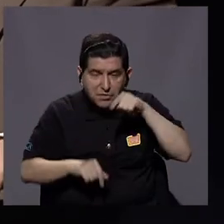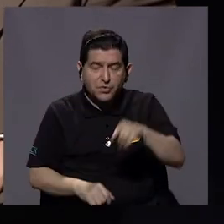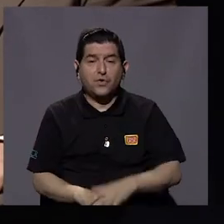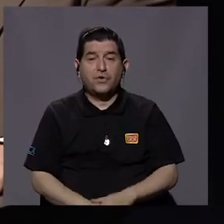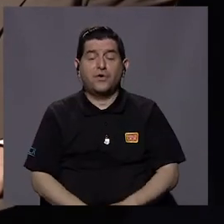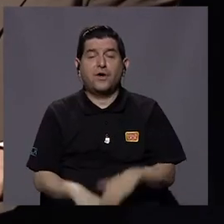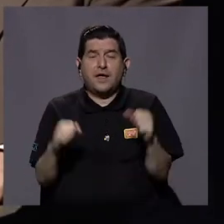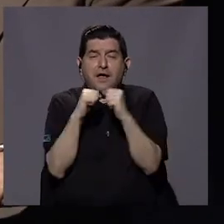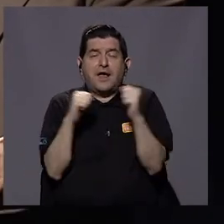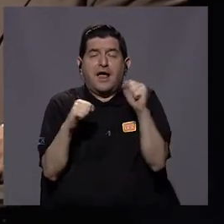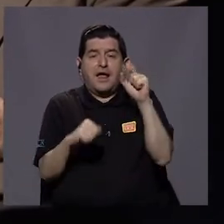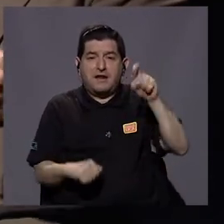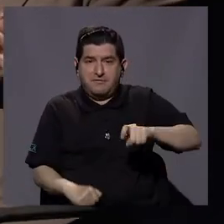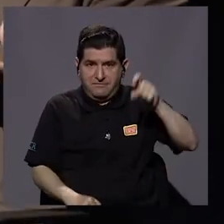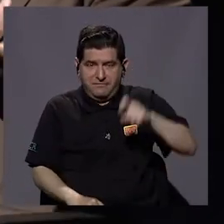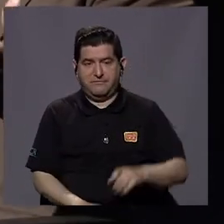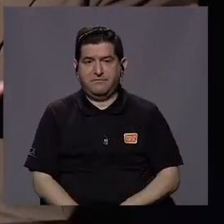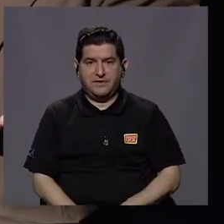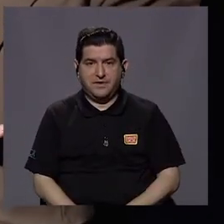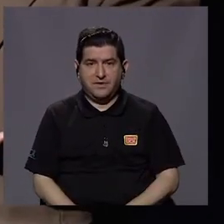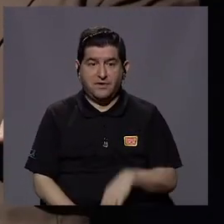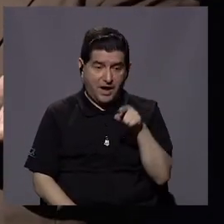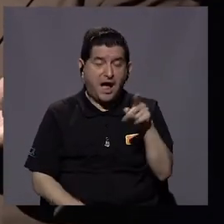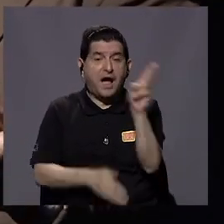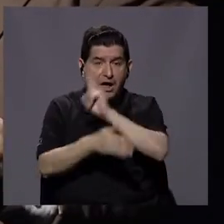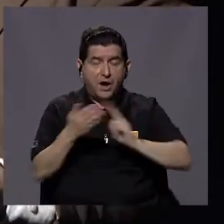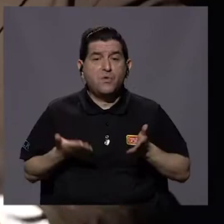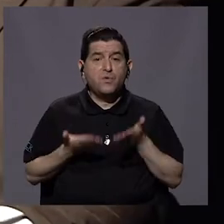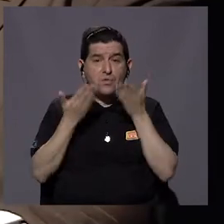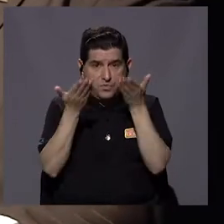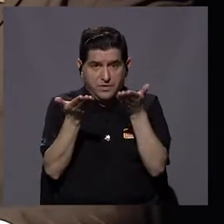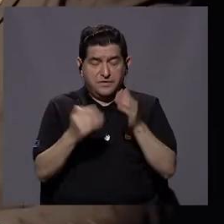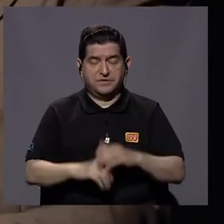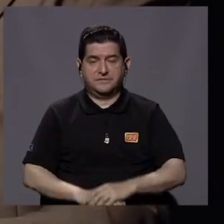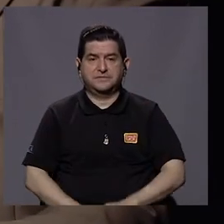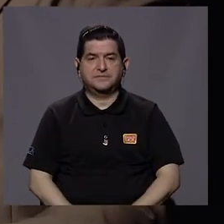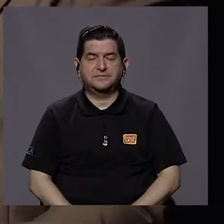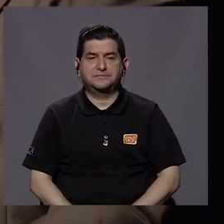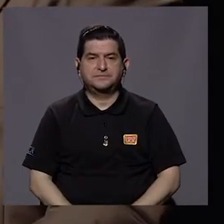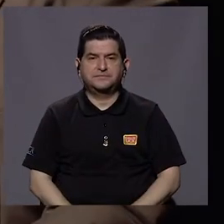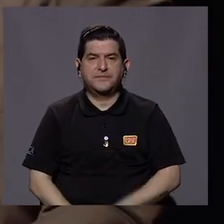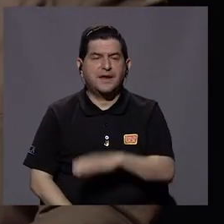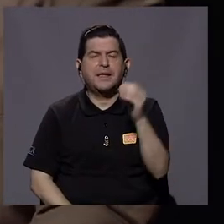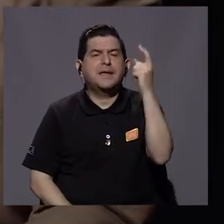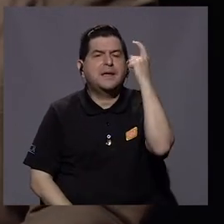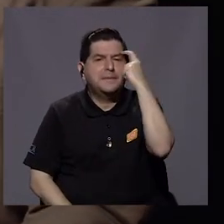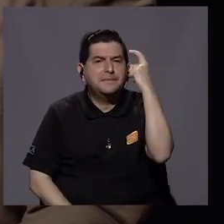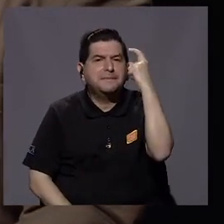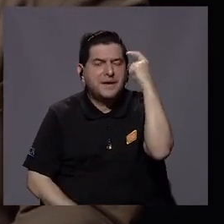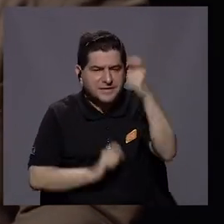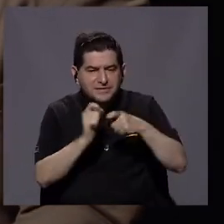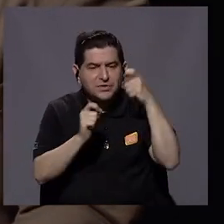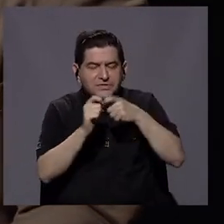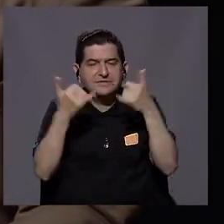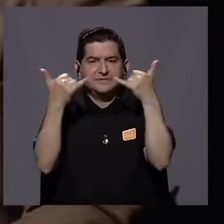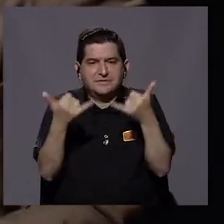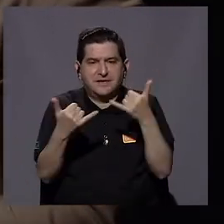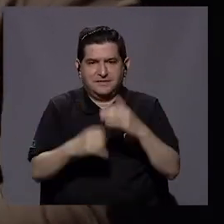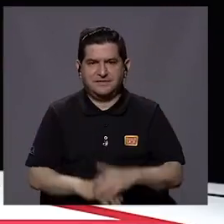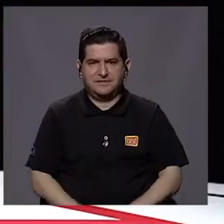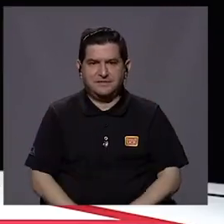esa temperatura que se requiere. Es decir, las universidades aportan como debe ser, requieren como se construyó. Muy alta temperatura, sí. Y como se pensó justamente